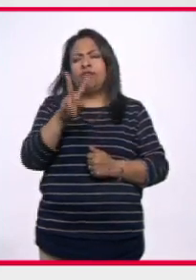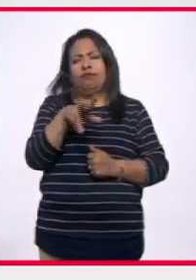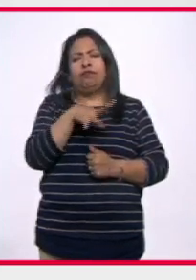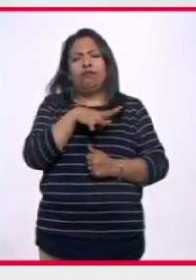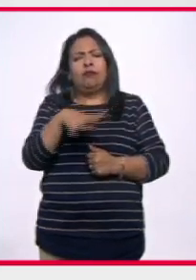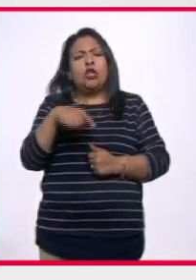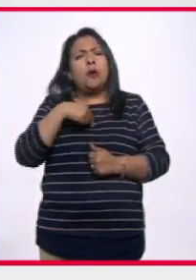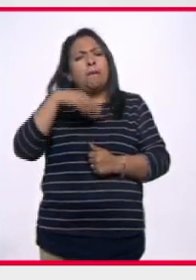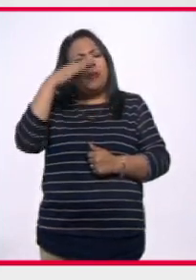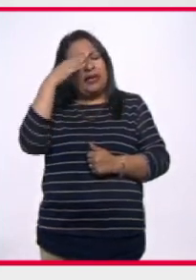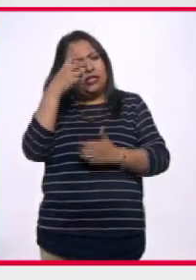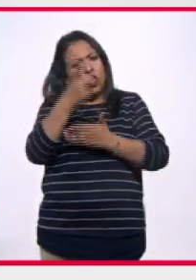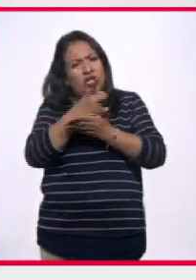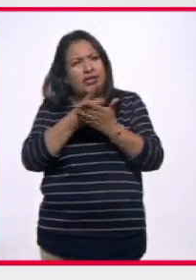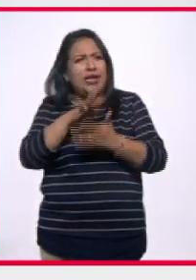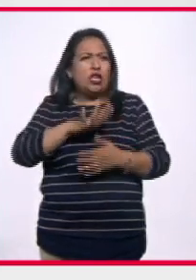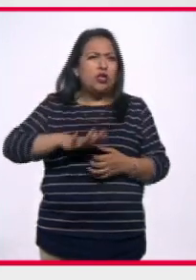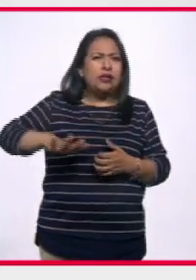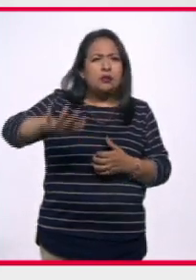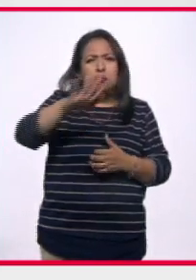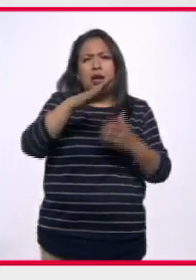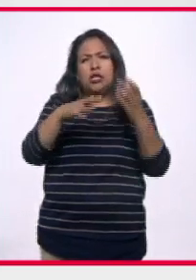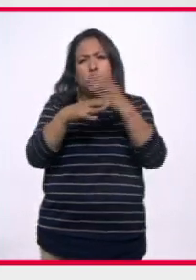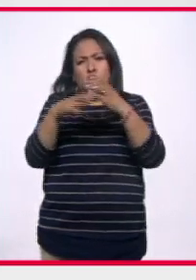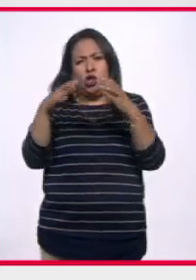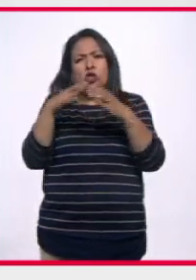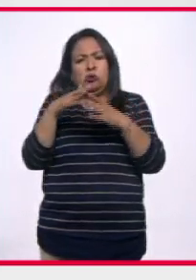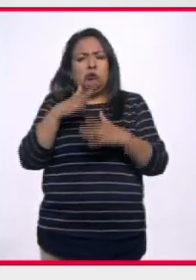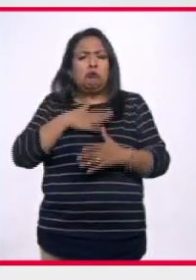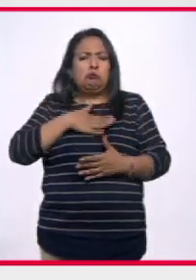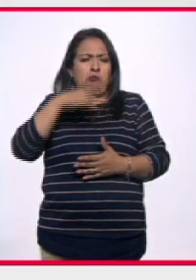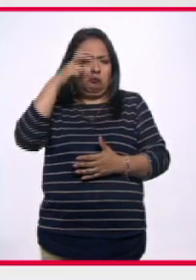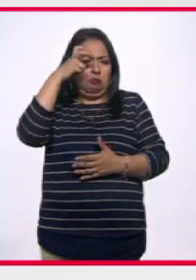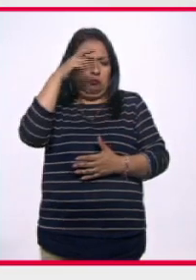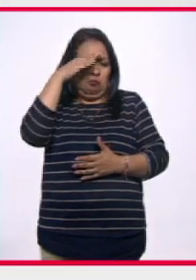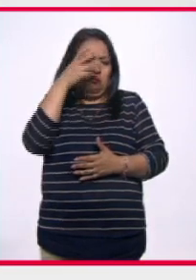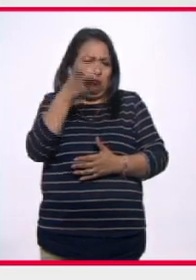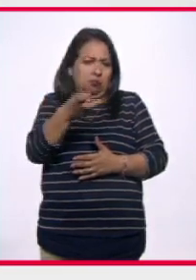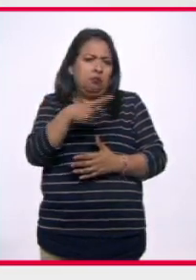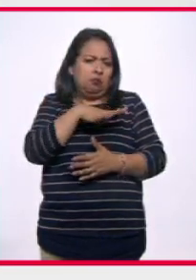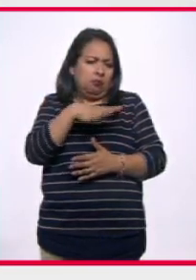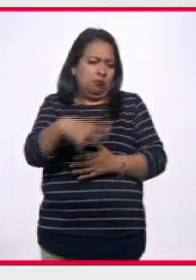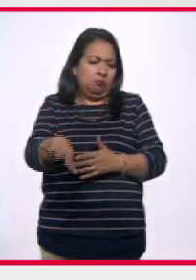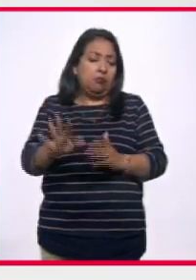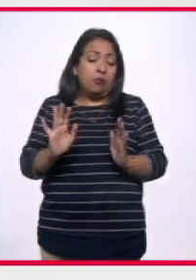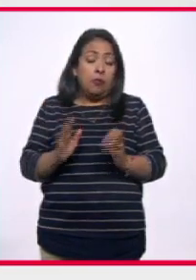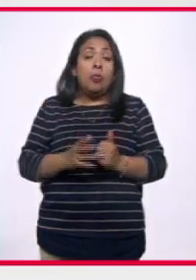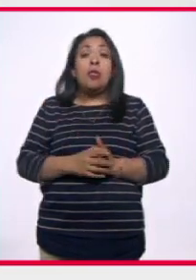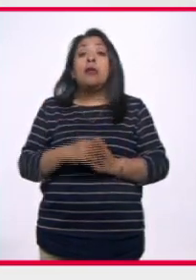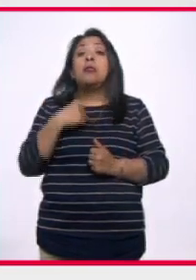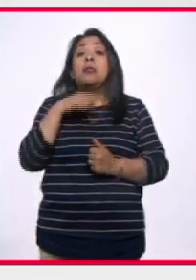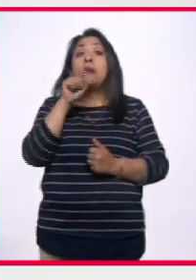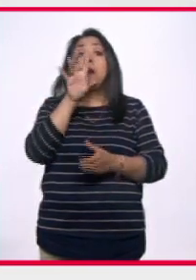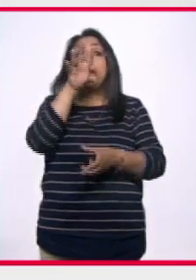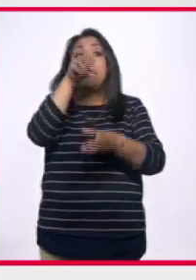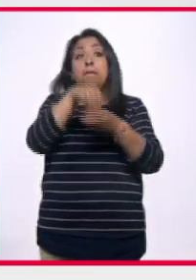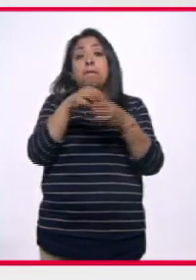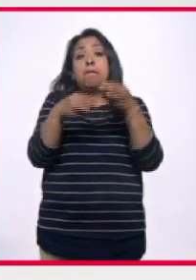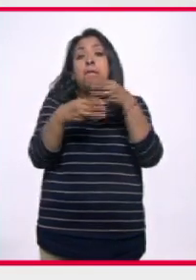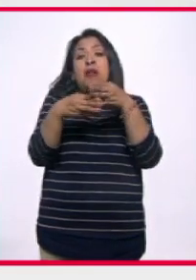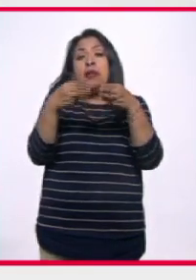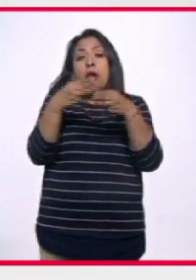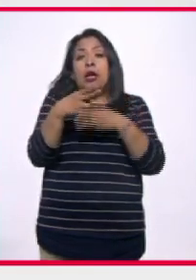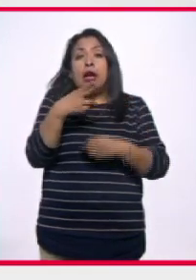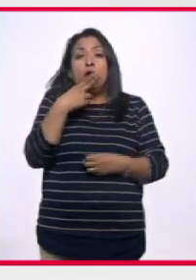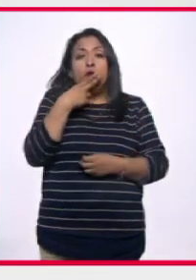d desde saint spaces en audax incluyendo materiales de news